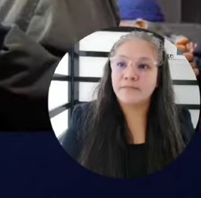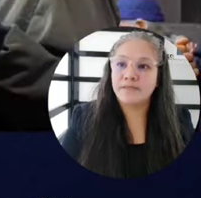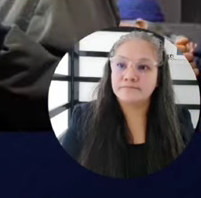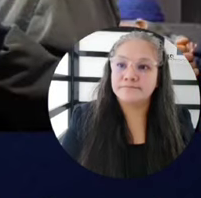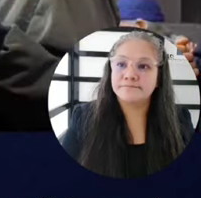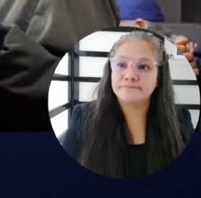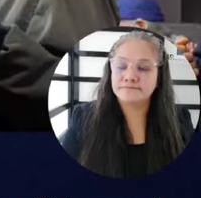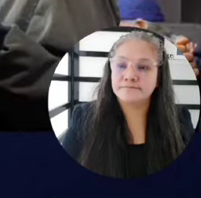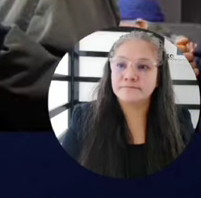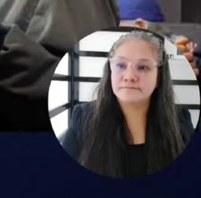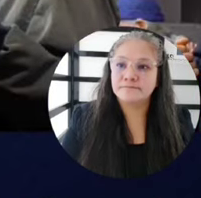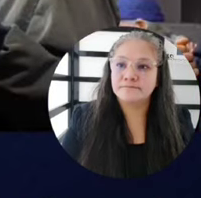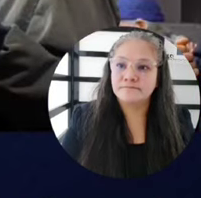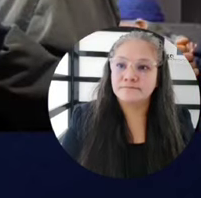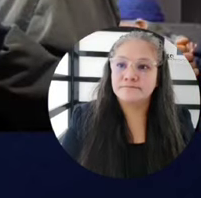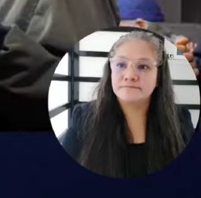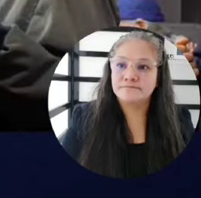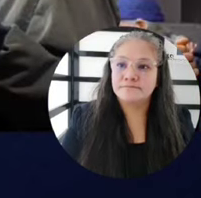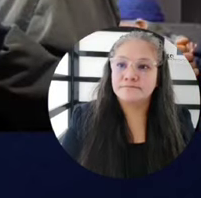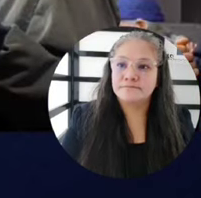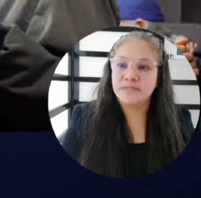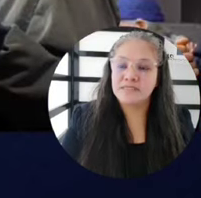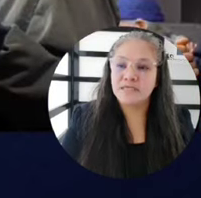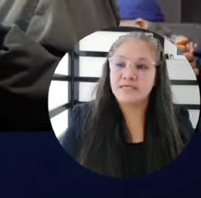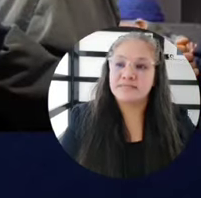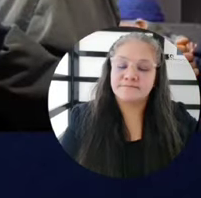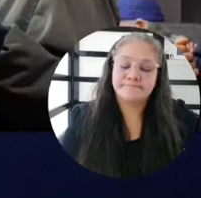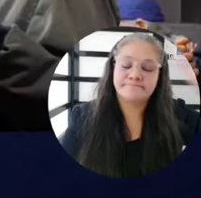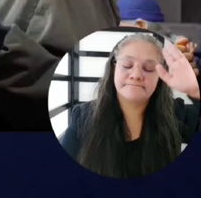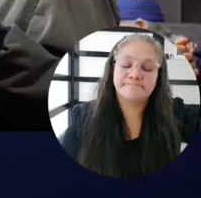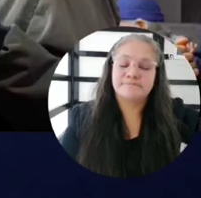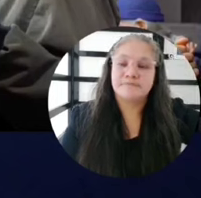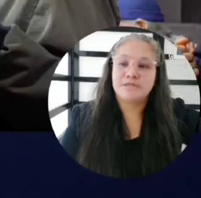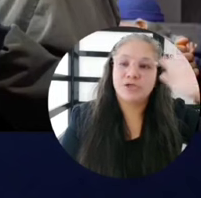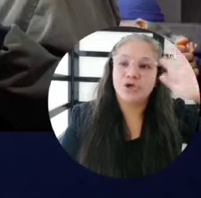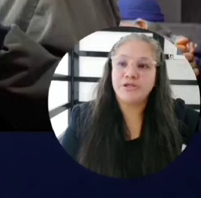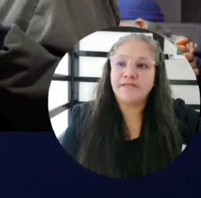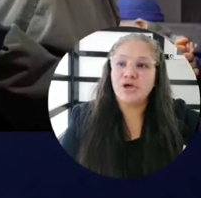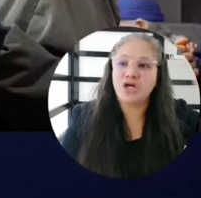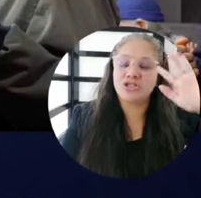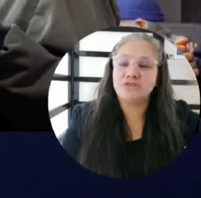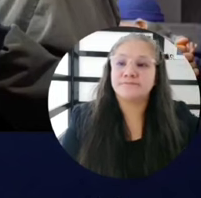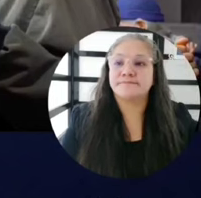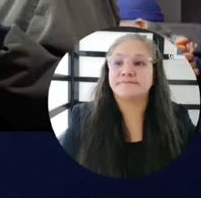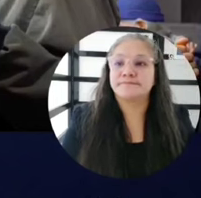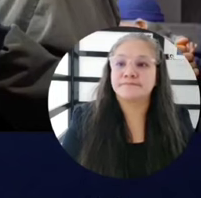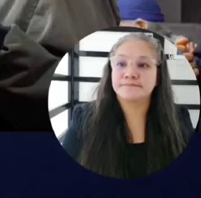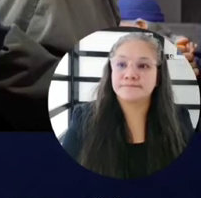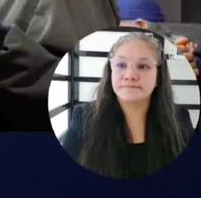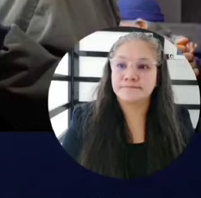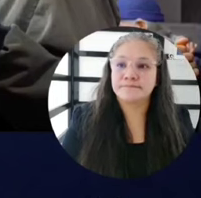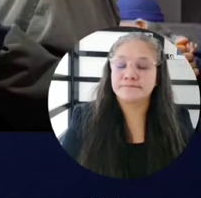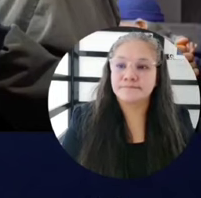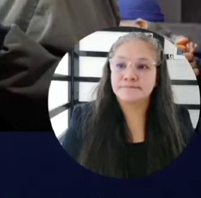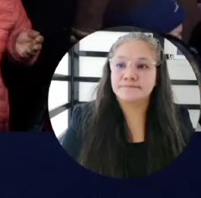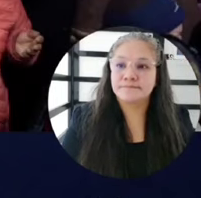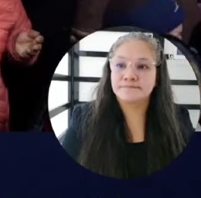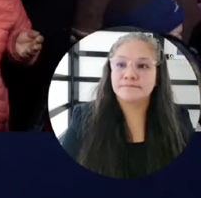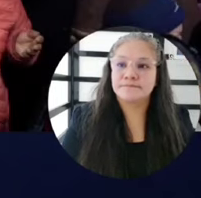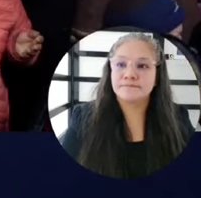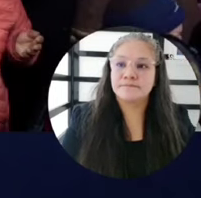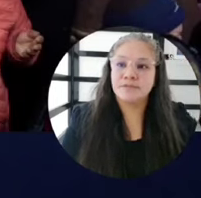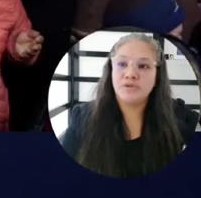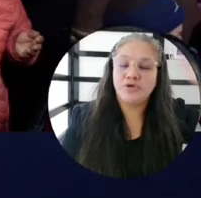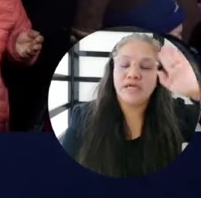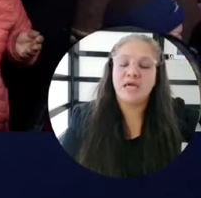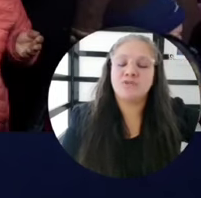pronto un drogadito que el Señor está transformando, un borracho a quien Dios está cambiando, un delincuente que va a ser un alivio social porque ya no va a ser el